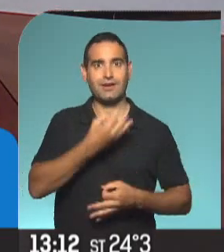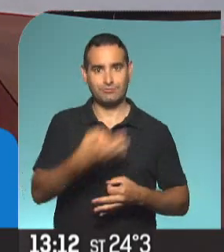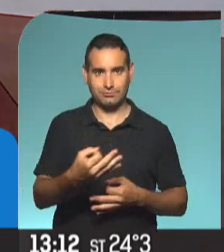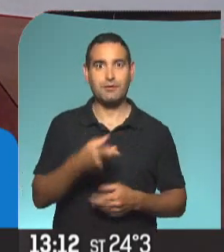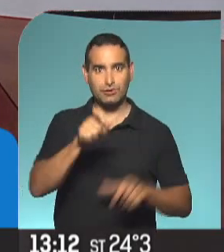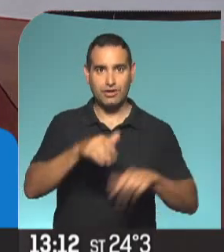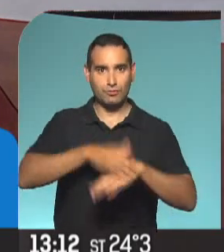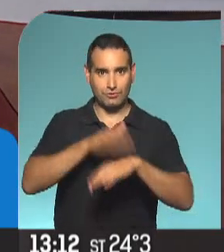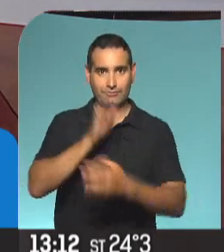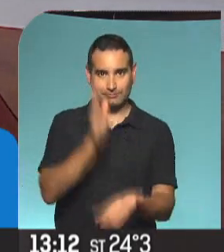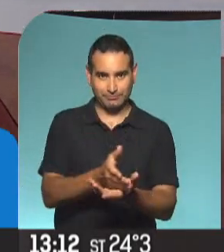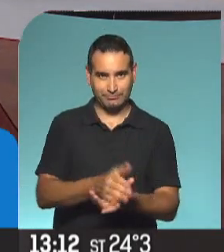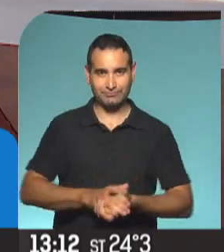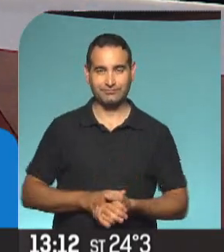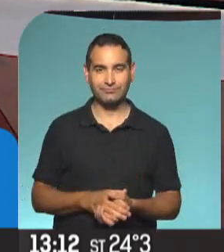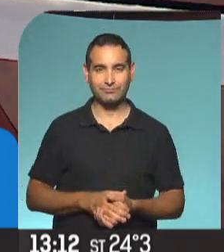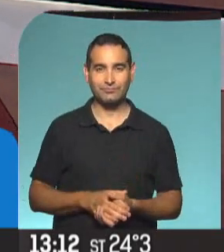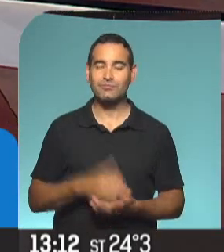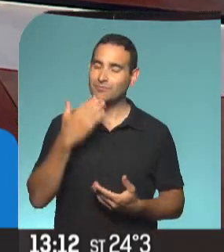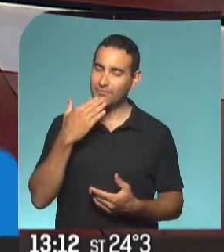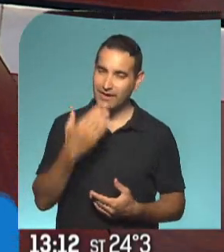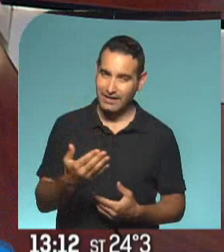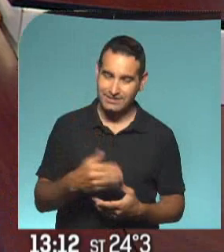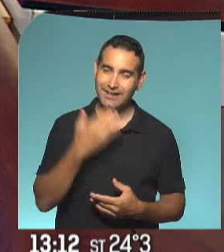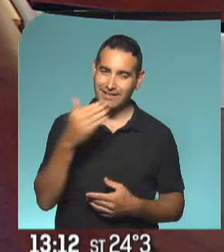se hagan cargo de lo que pasó. Luis, muchas gracias.